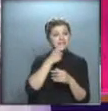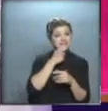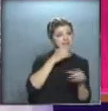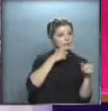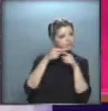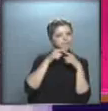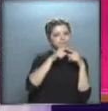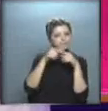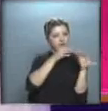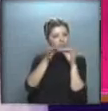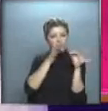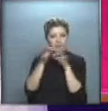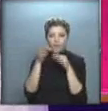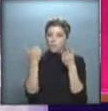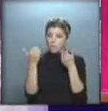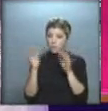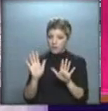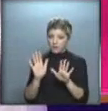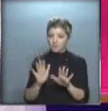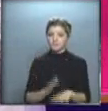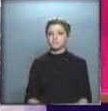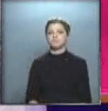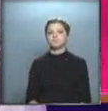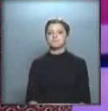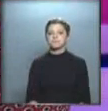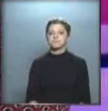la violencia verbal, es dialogando y por es buscando la otra vuelta. Y a un boludo no se le niega a nadie, ¿no?